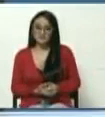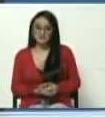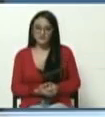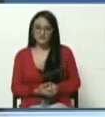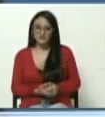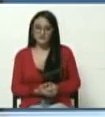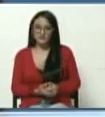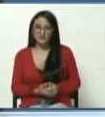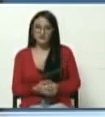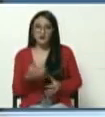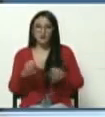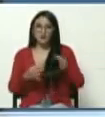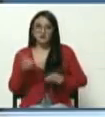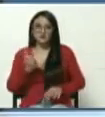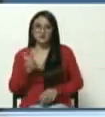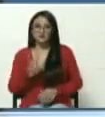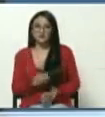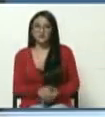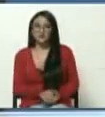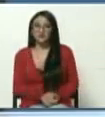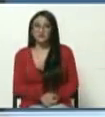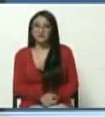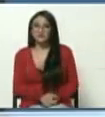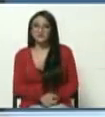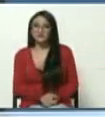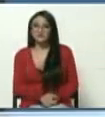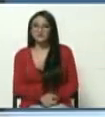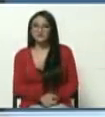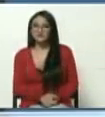de la justicia venezolana.